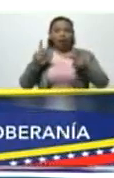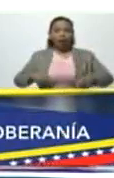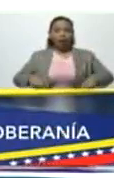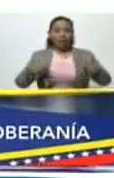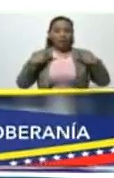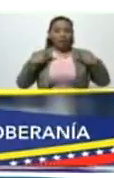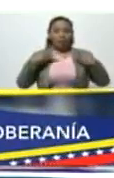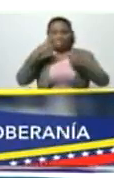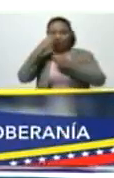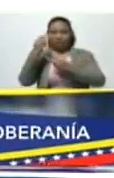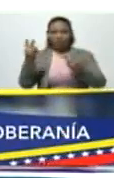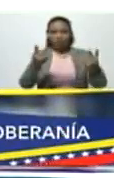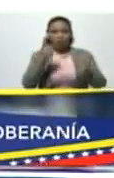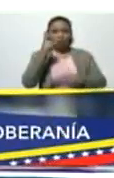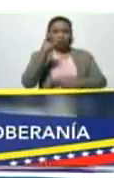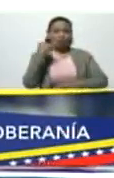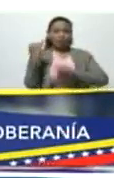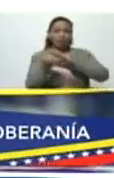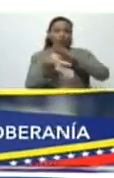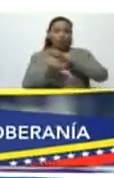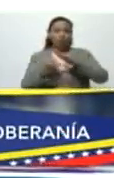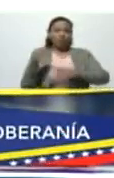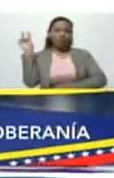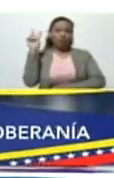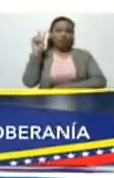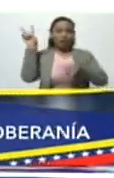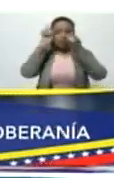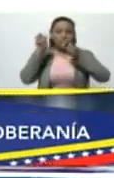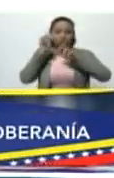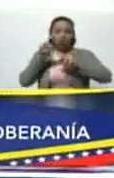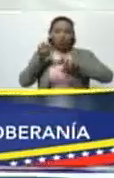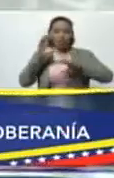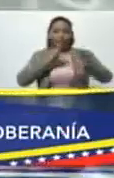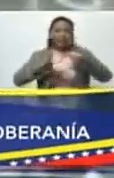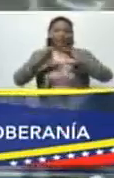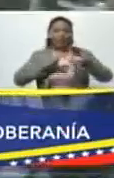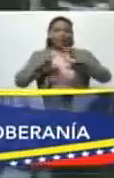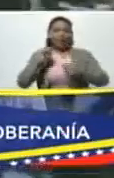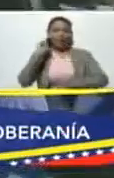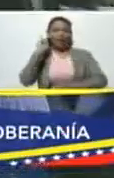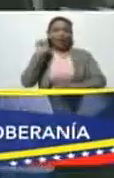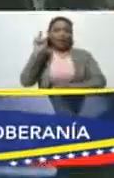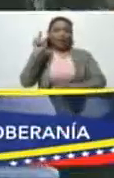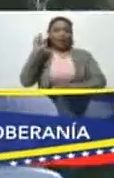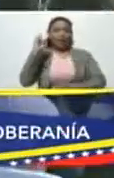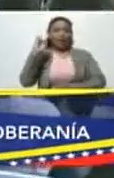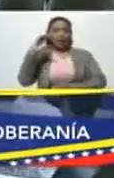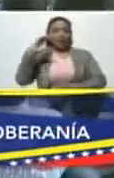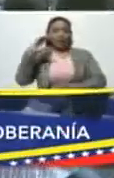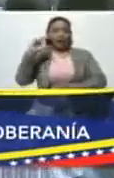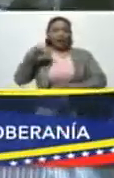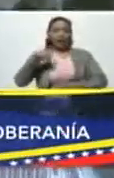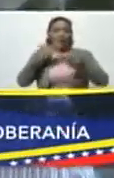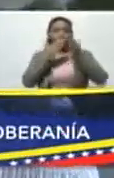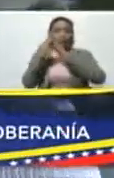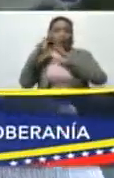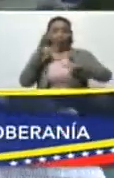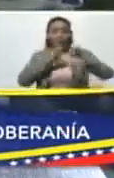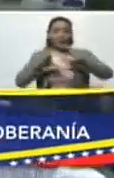presidente. Bienvenido a su Instituto Venezolano de Investigaciones Científicas, IBIC. Aquí su comunidad de ciencia.